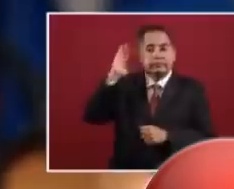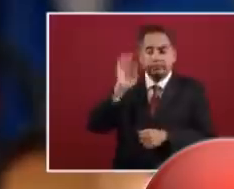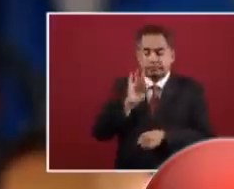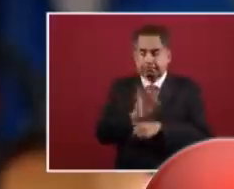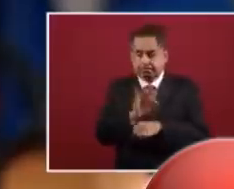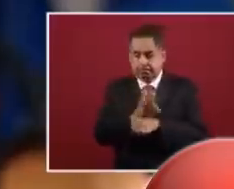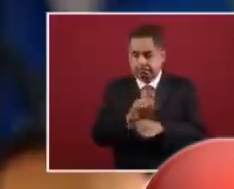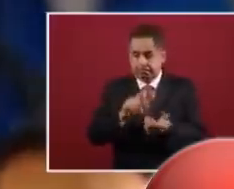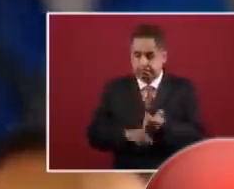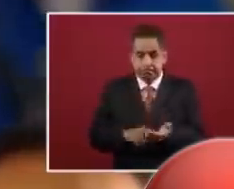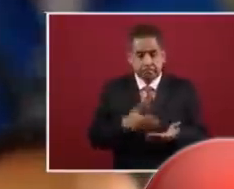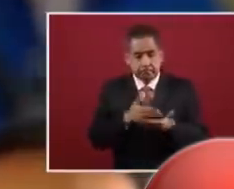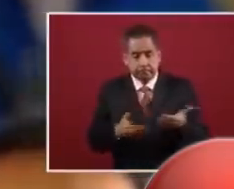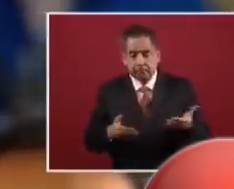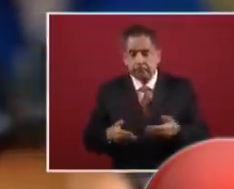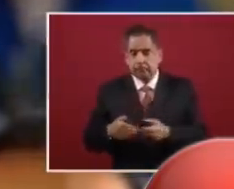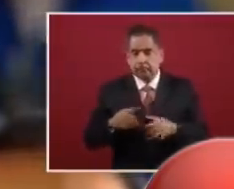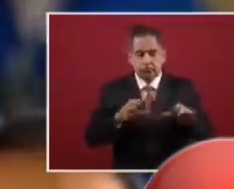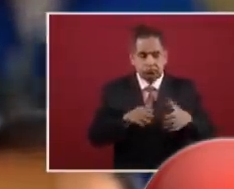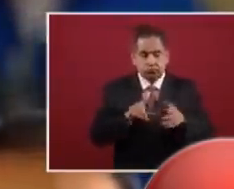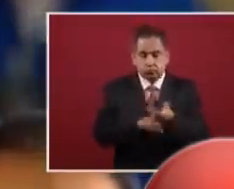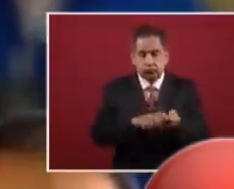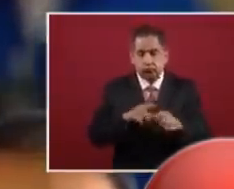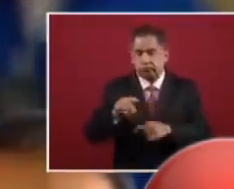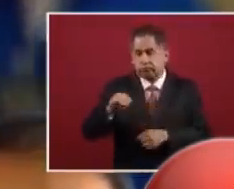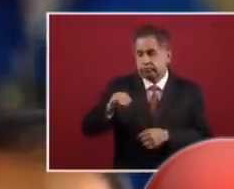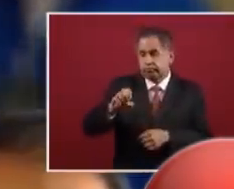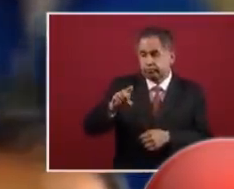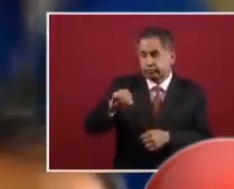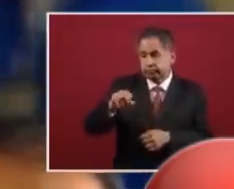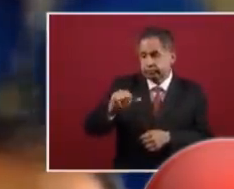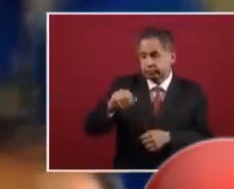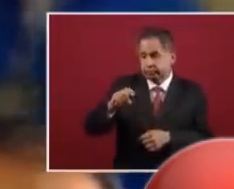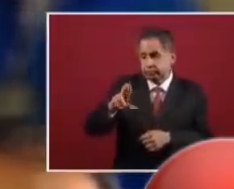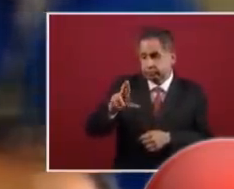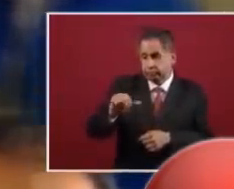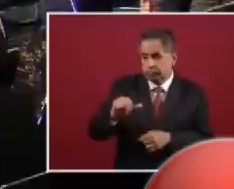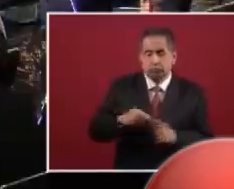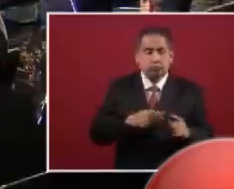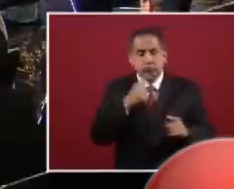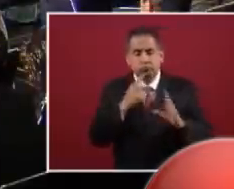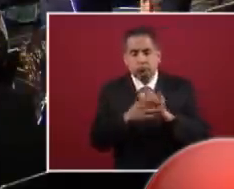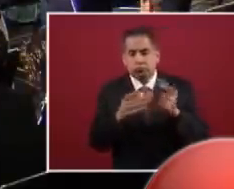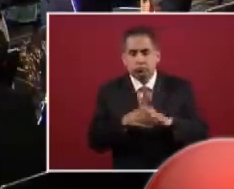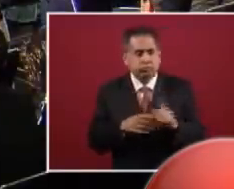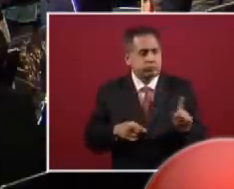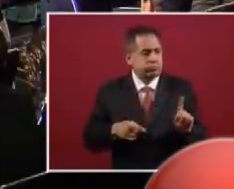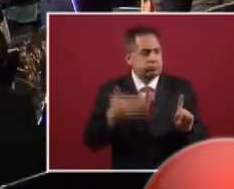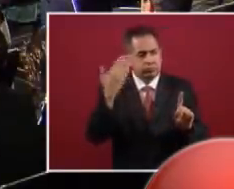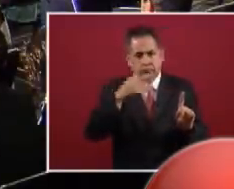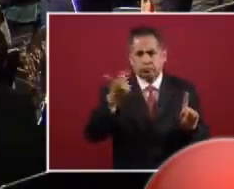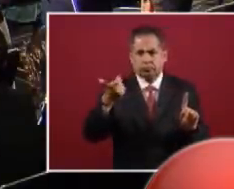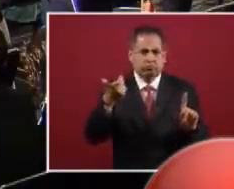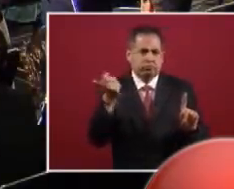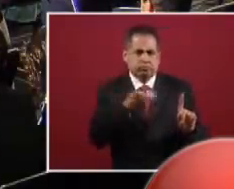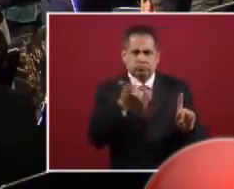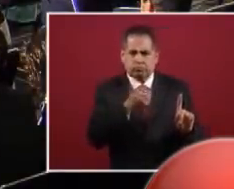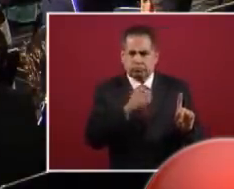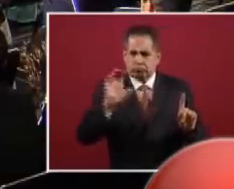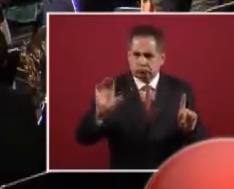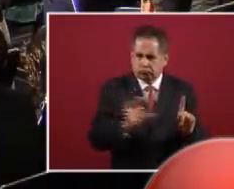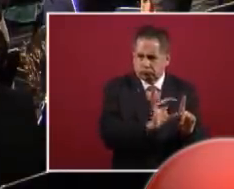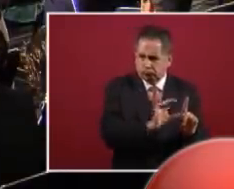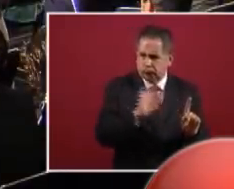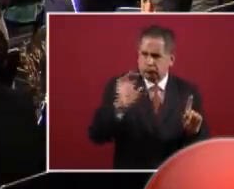la investigación que lleva la UIF con Medina Mora, ya se habla de que no pierda sus saberes económicos, es decir, sus